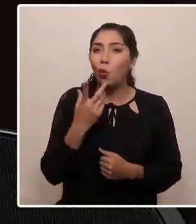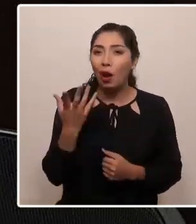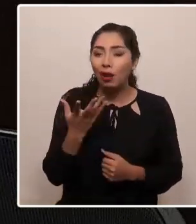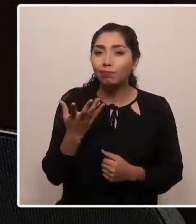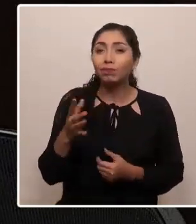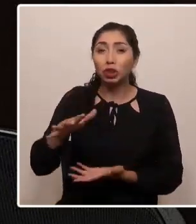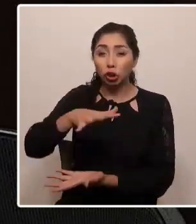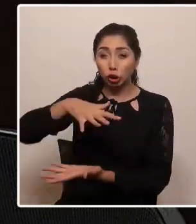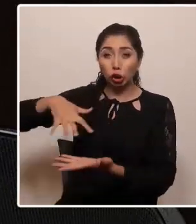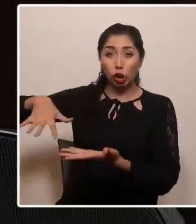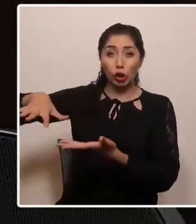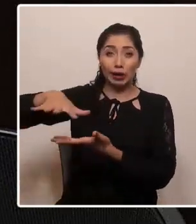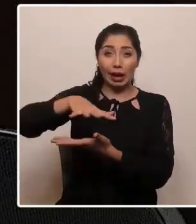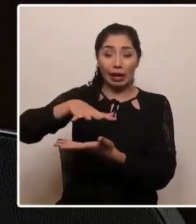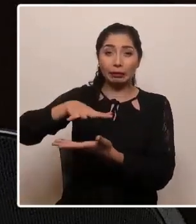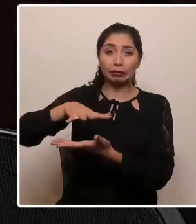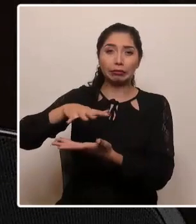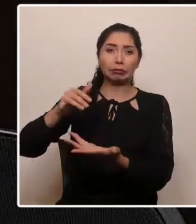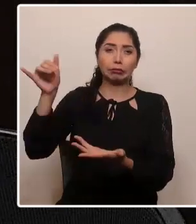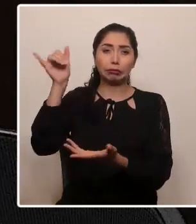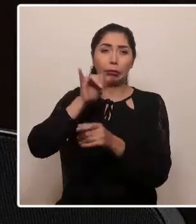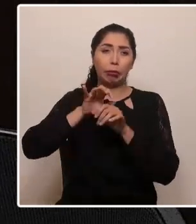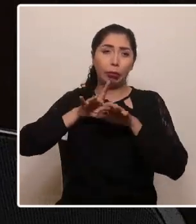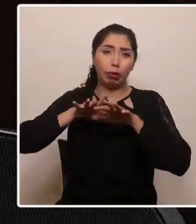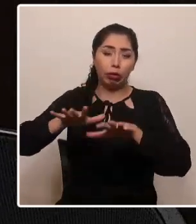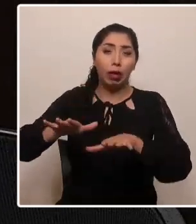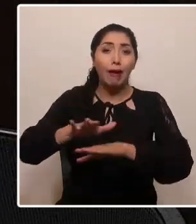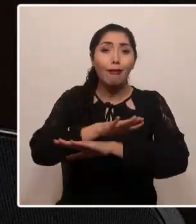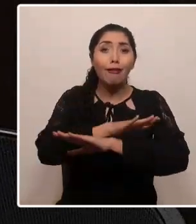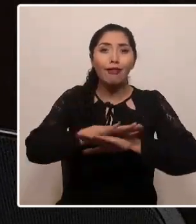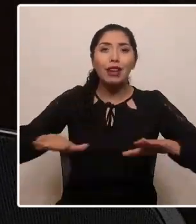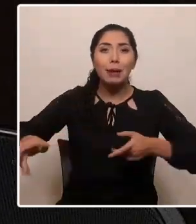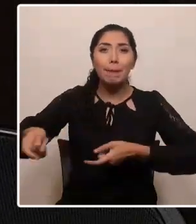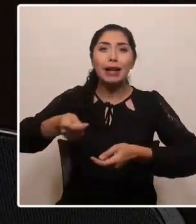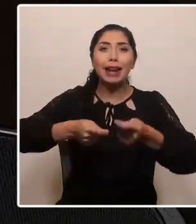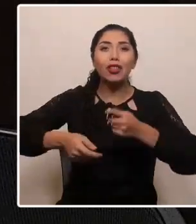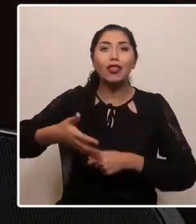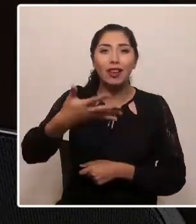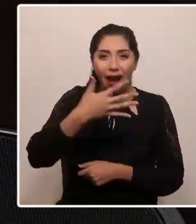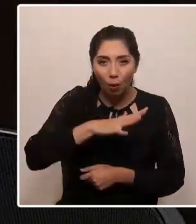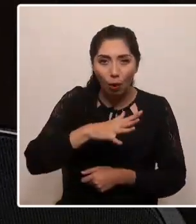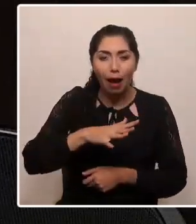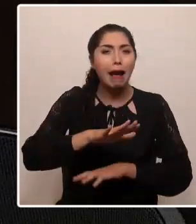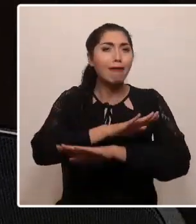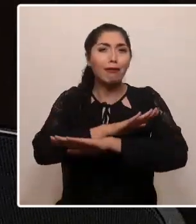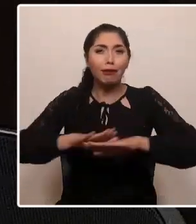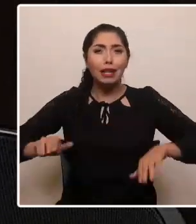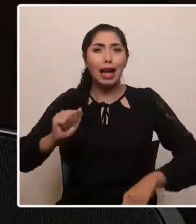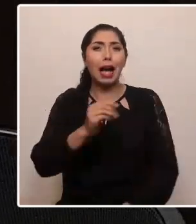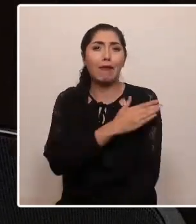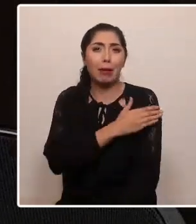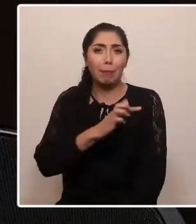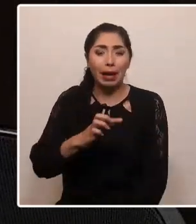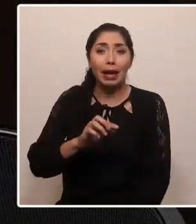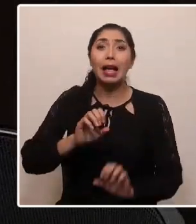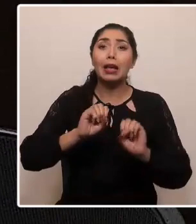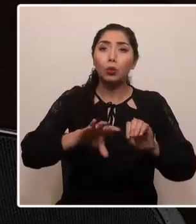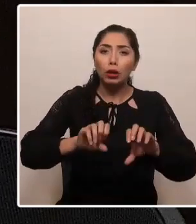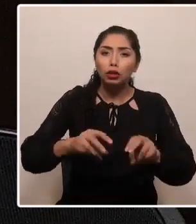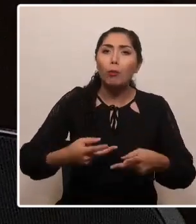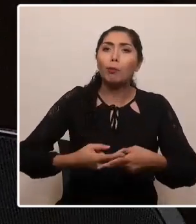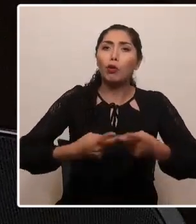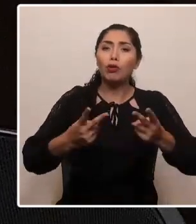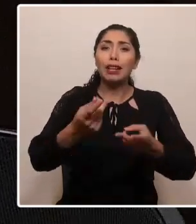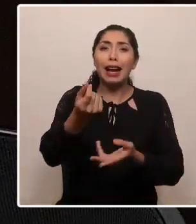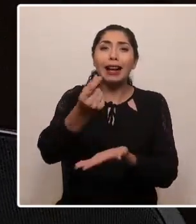azotada por el modelo de despojo, el fin del mercado de las aguas, el fin de las AFP, educación pública, gratuita y de